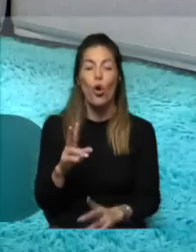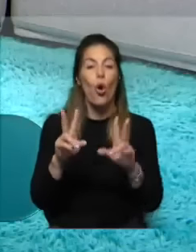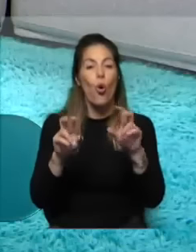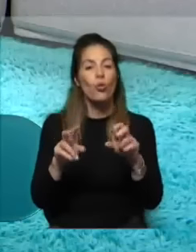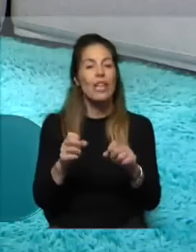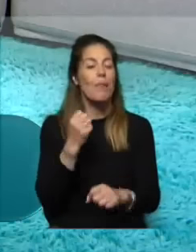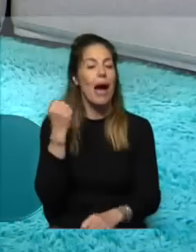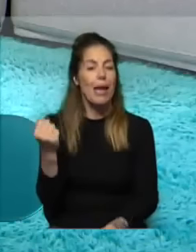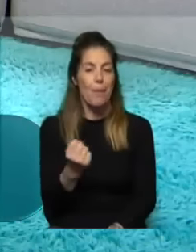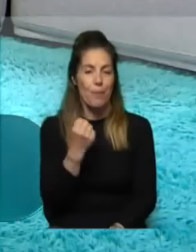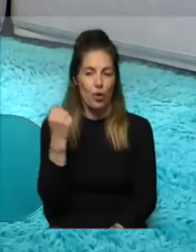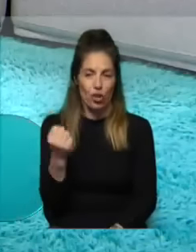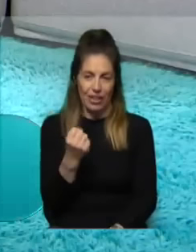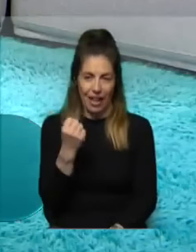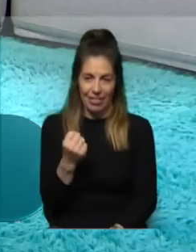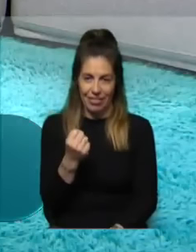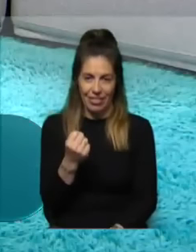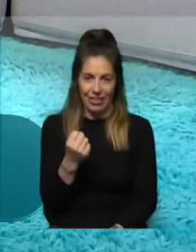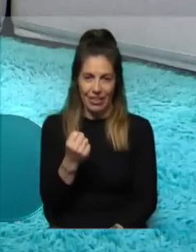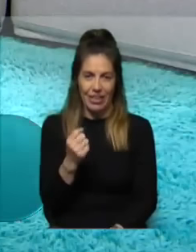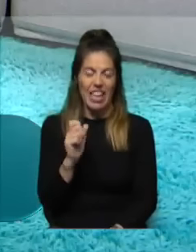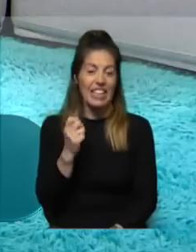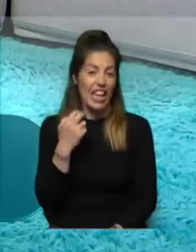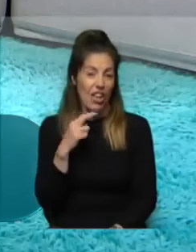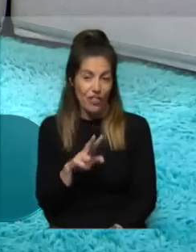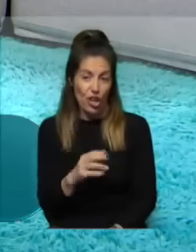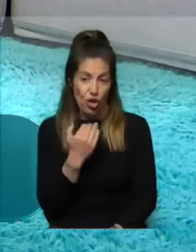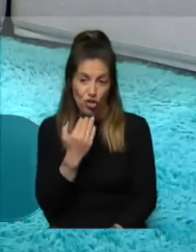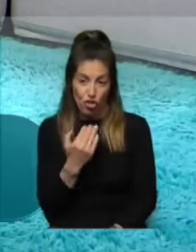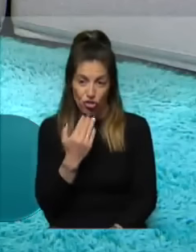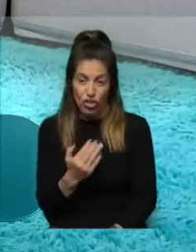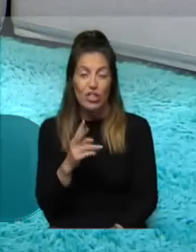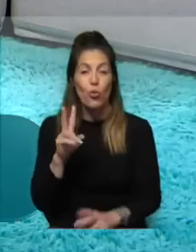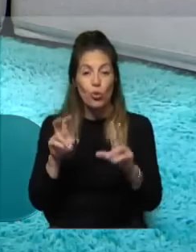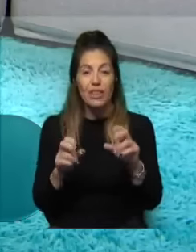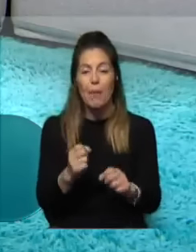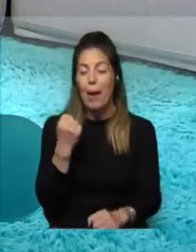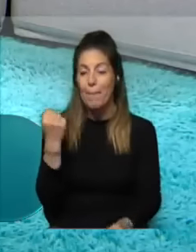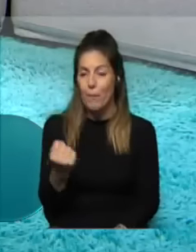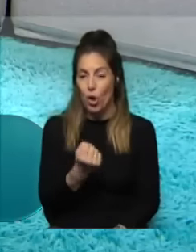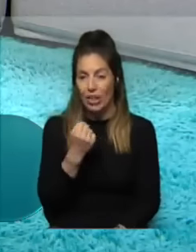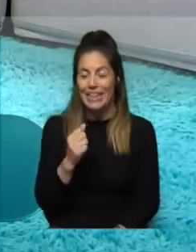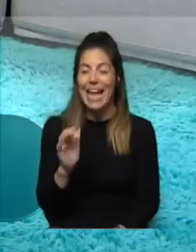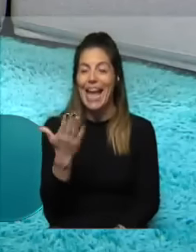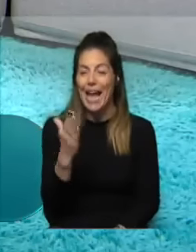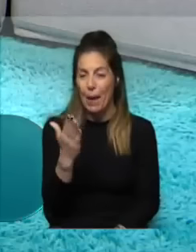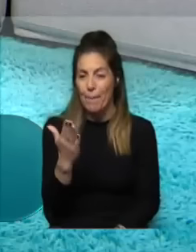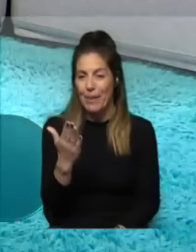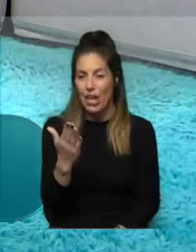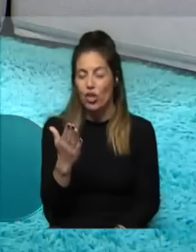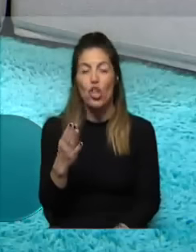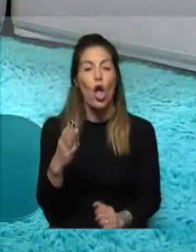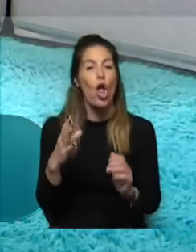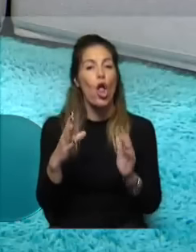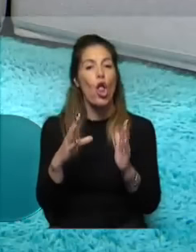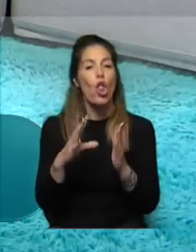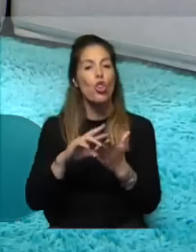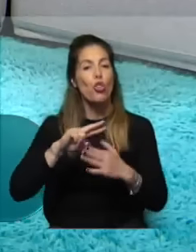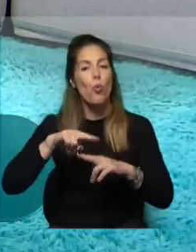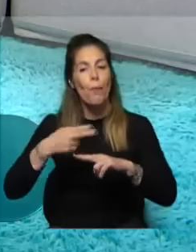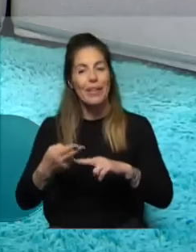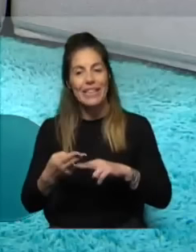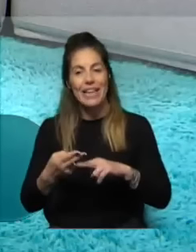clave, importantísimo. Sí. Quienes vieron o no vieron, no lo sé, pero digo, es un tema clave porque los espejos son duplicadores de lo que tienen